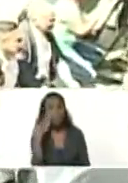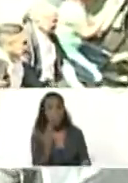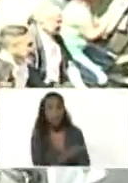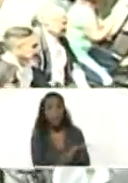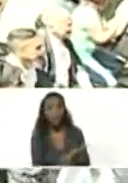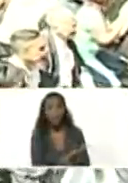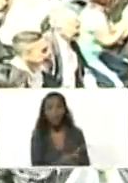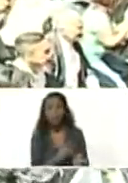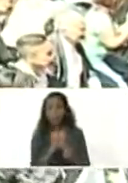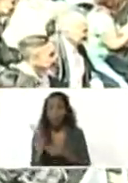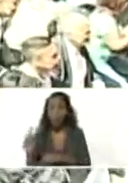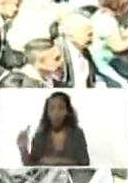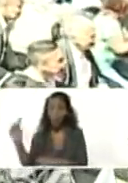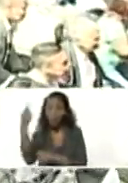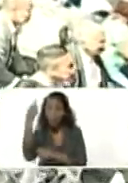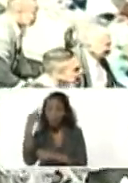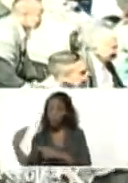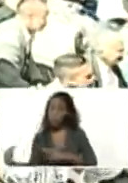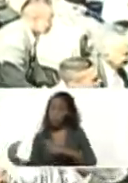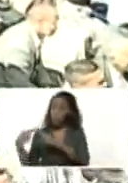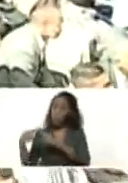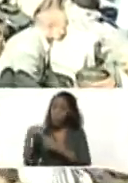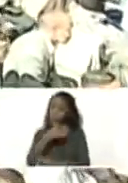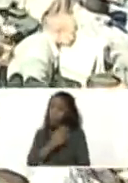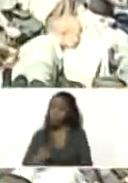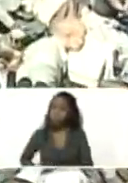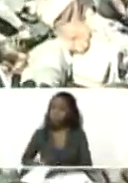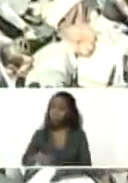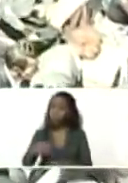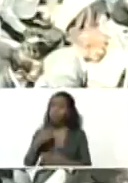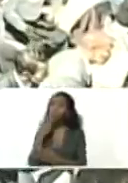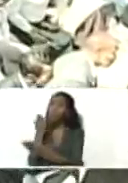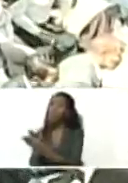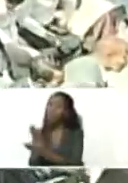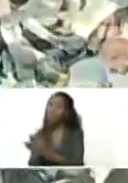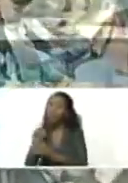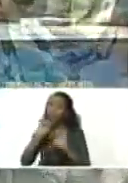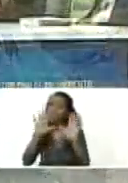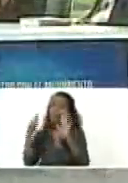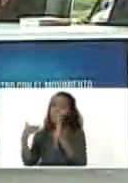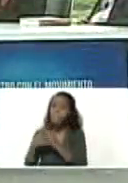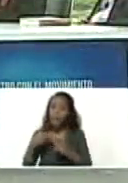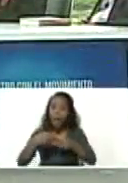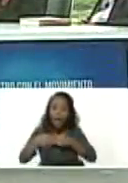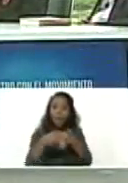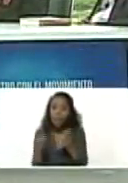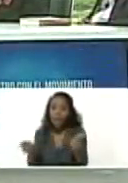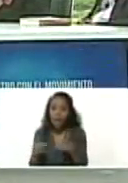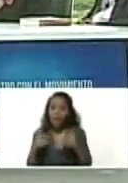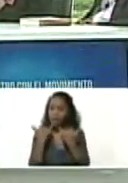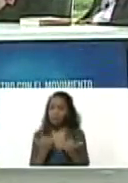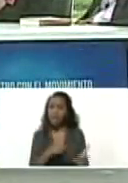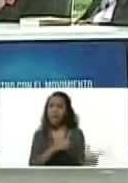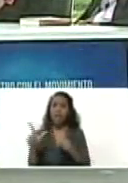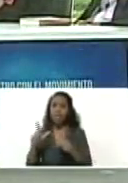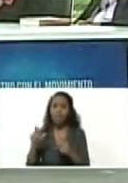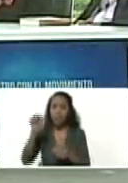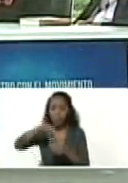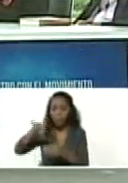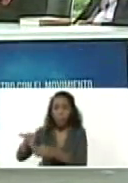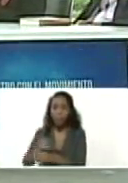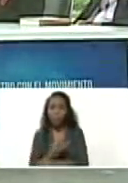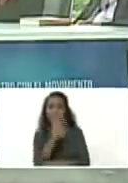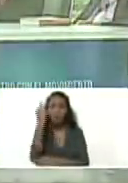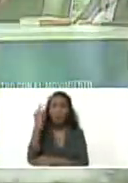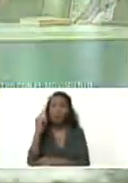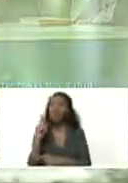Y en aquel primer encuentro que tuvimos, presidente, le hicimos una propuesta de 10.000 hectáreas que ya estaban aptas para siembra. Usted nos